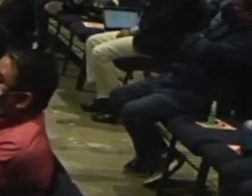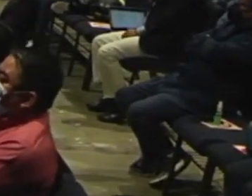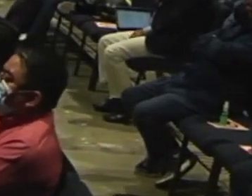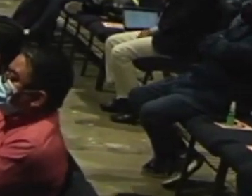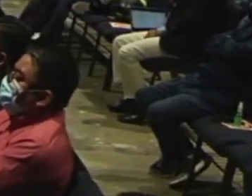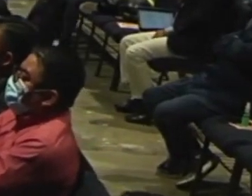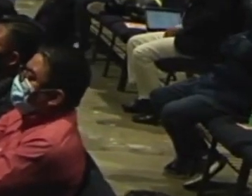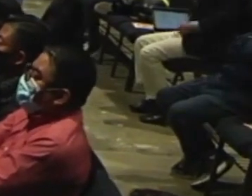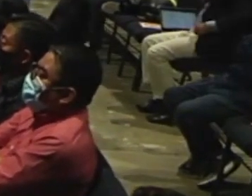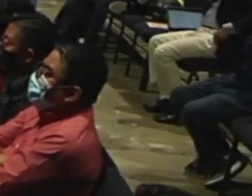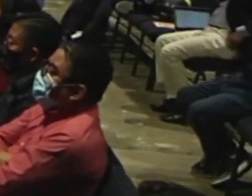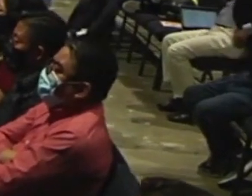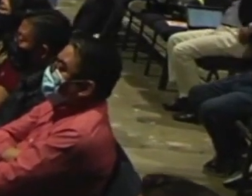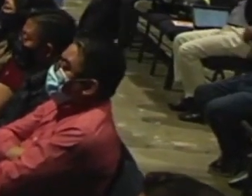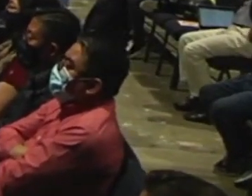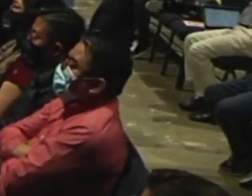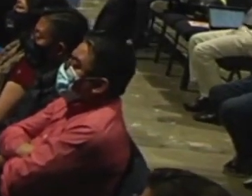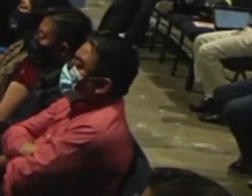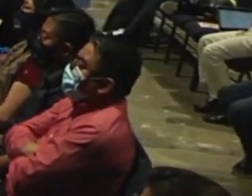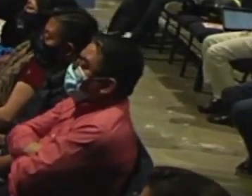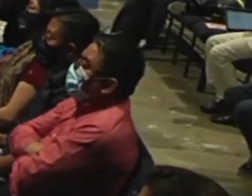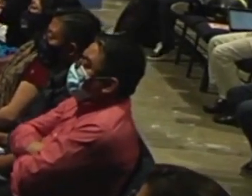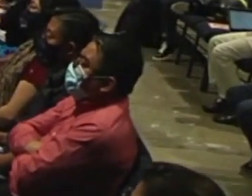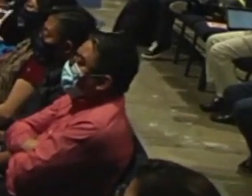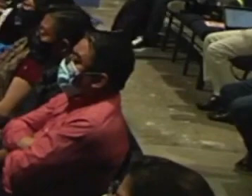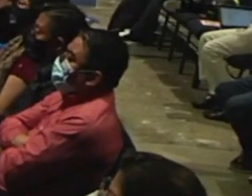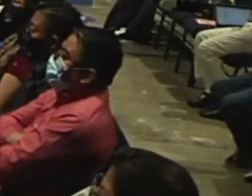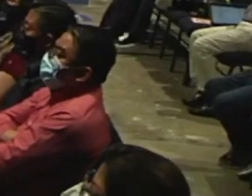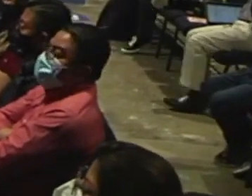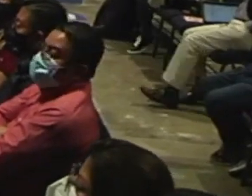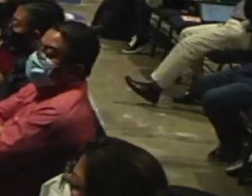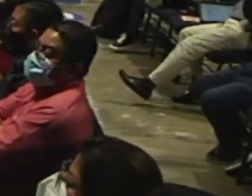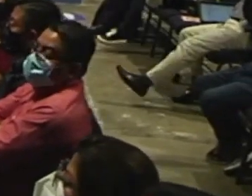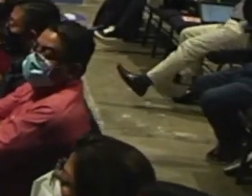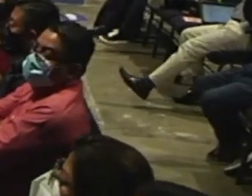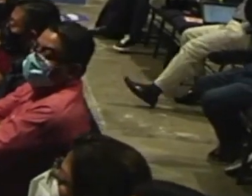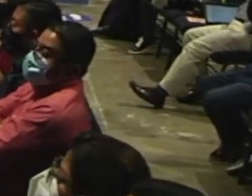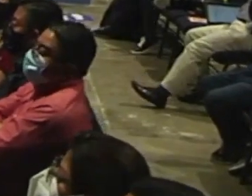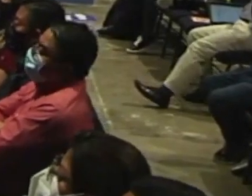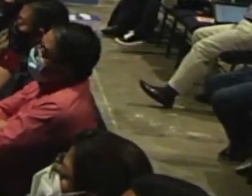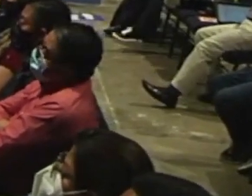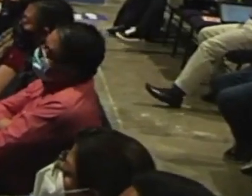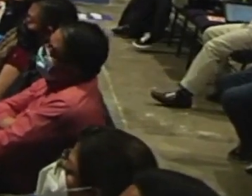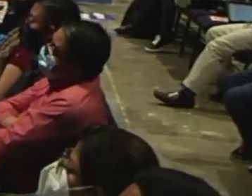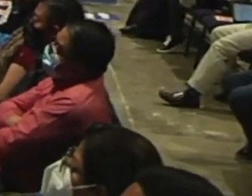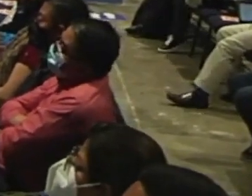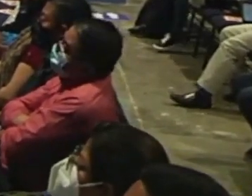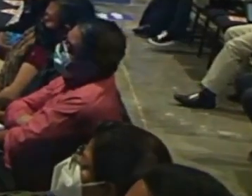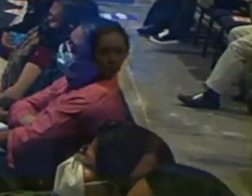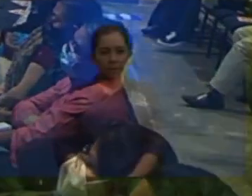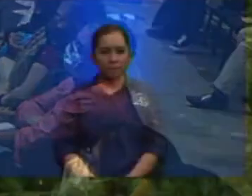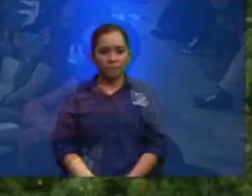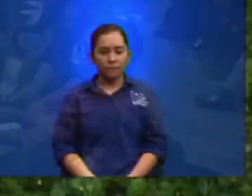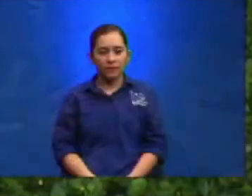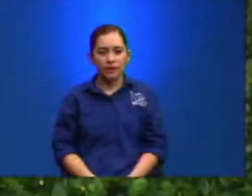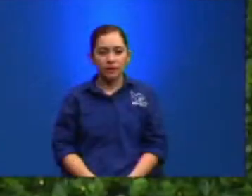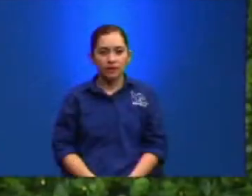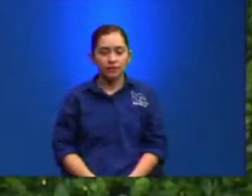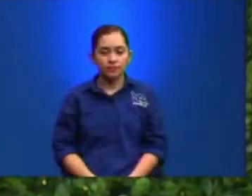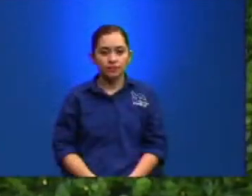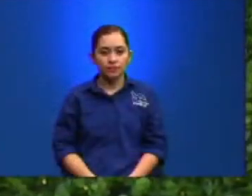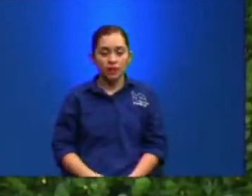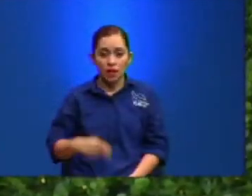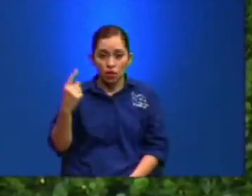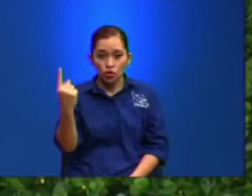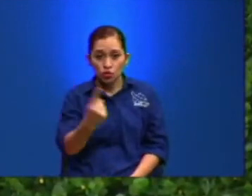a amar y el problema que tenemos es que todos esos que puse acá tienen vienen también tiene un atractivo en